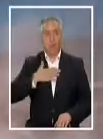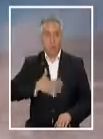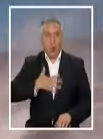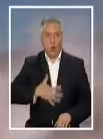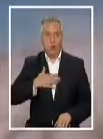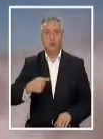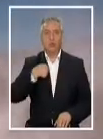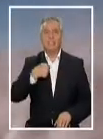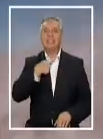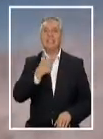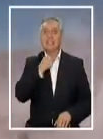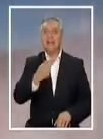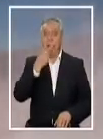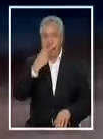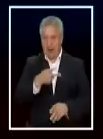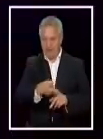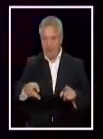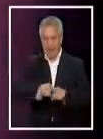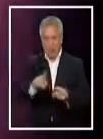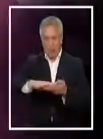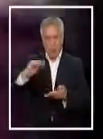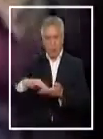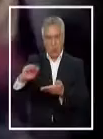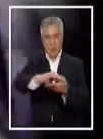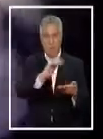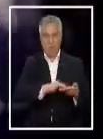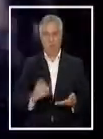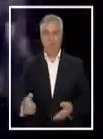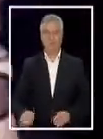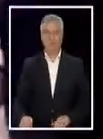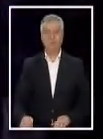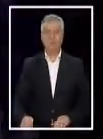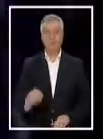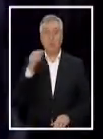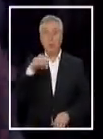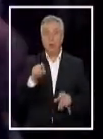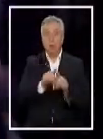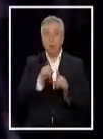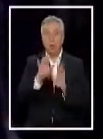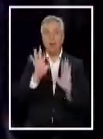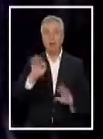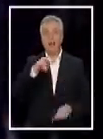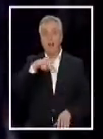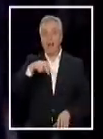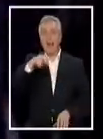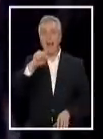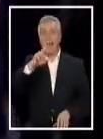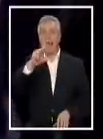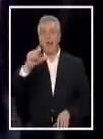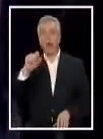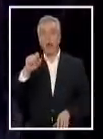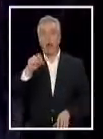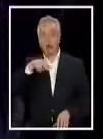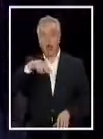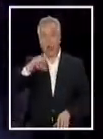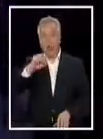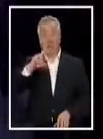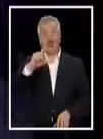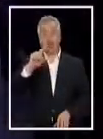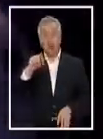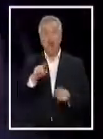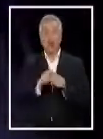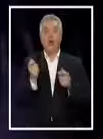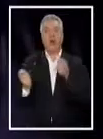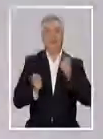Quiero ver el piso boqueteado. Y un subgénero musical local conocido como narcocorridos, canciones que cuentan historias sobre